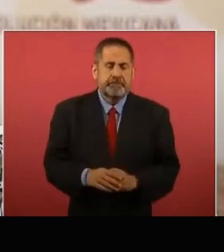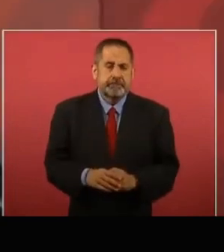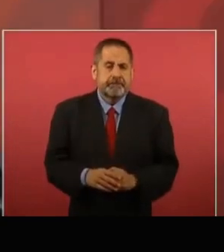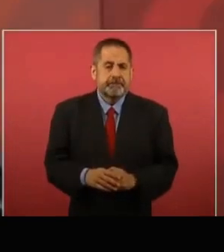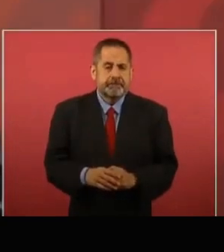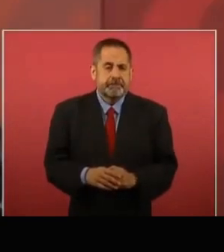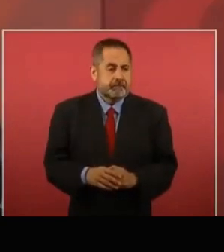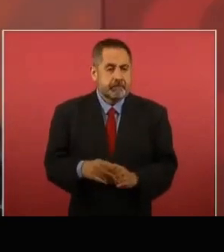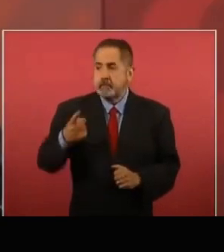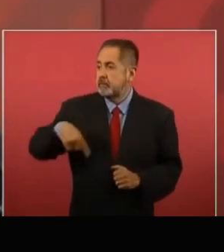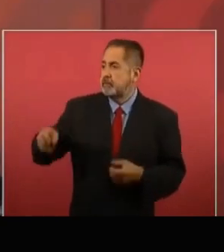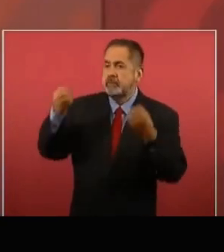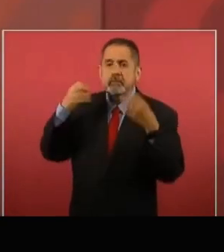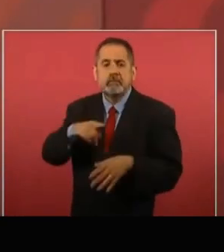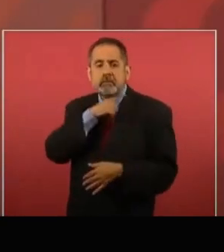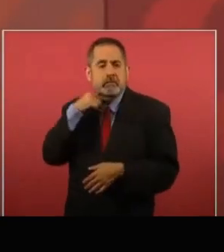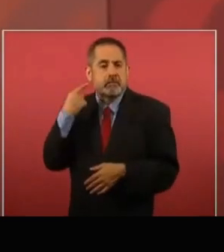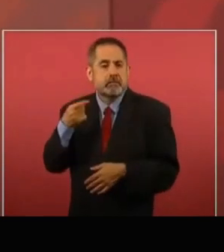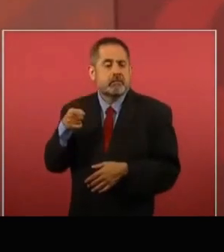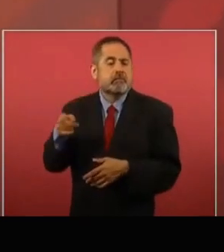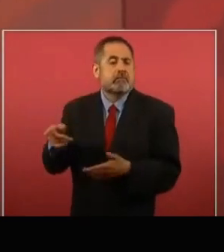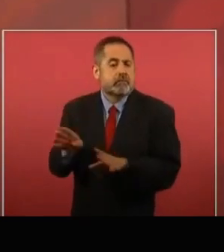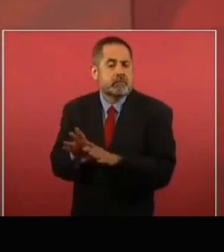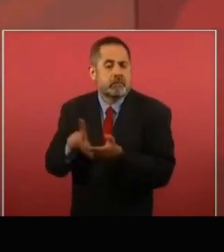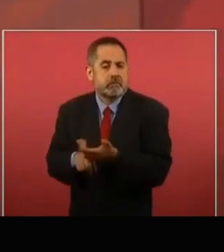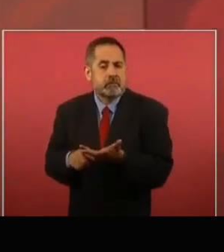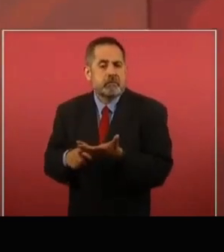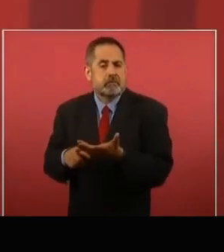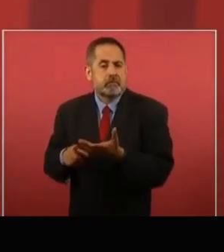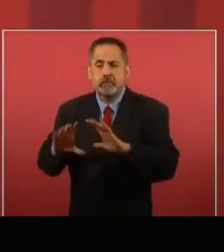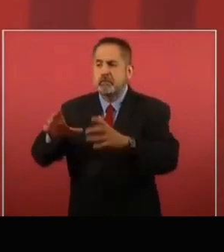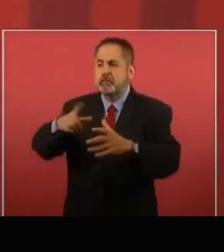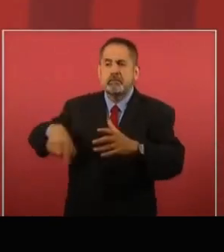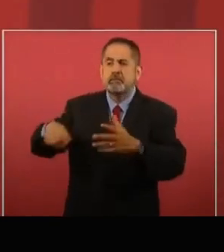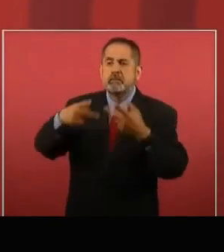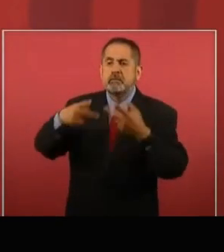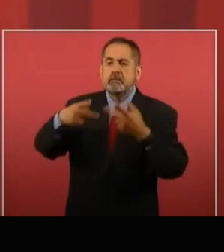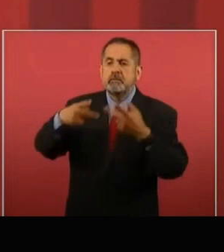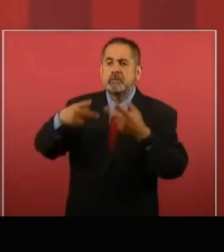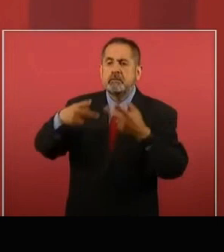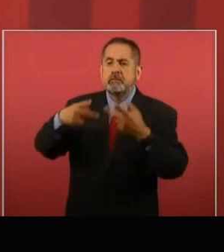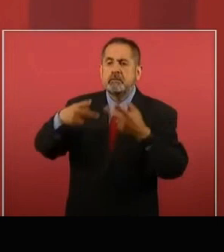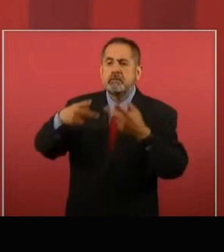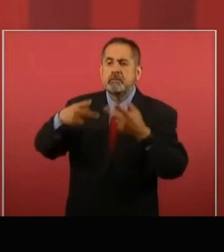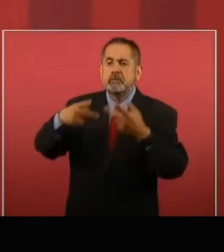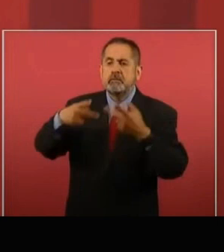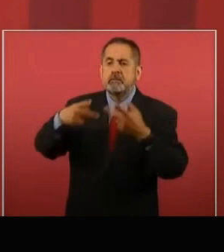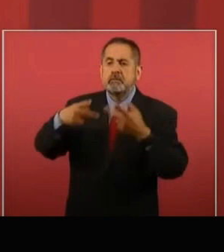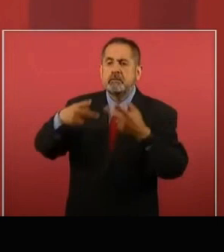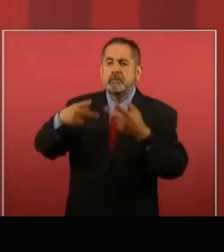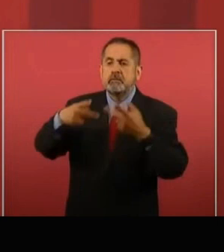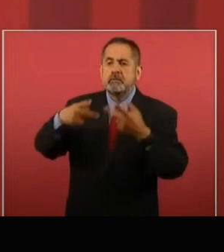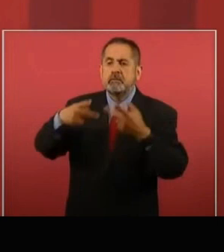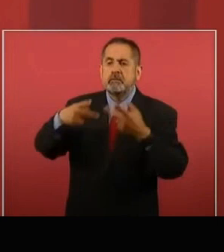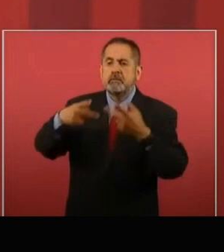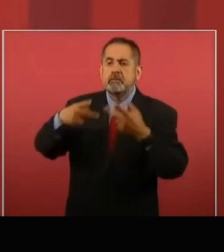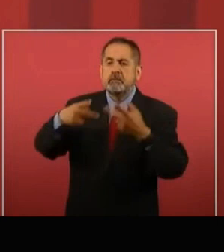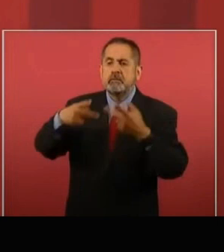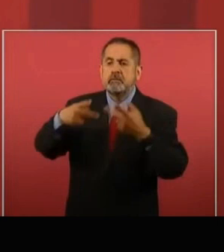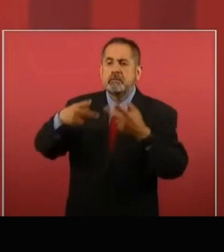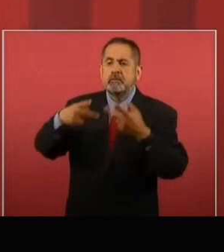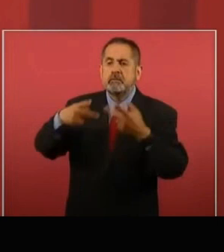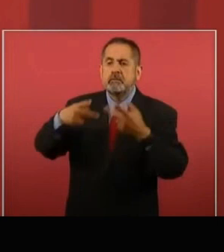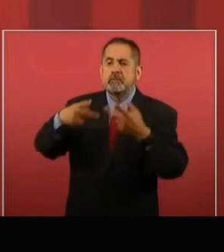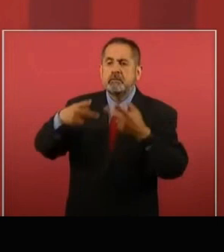si se está afectando el interés general no podía escuchar a ustedes aquí el presidente de la